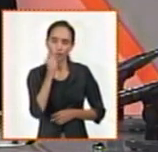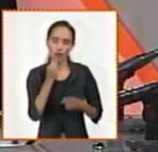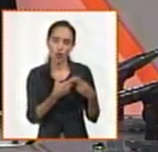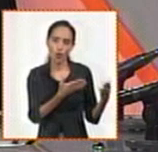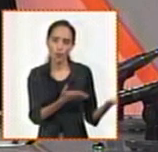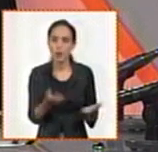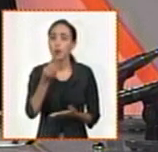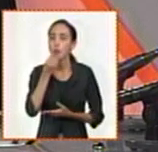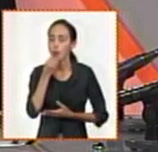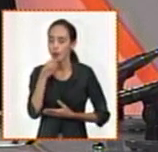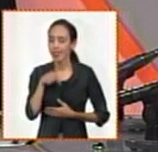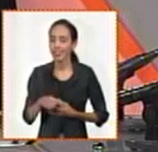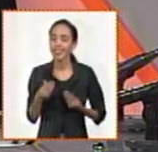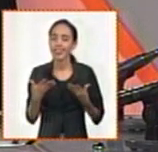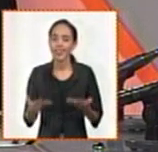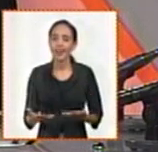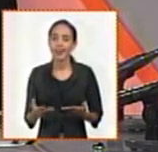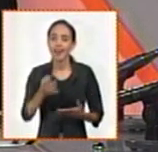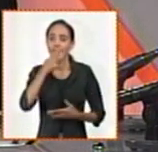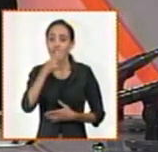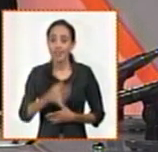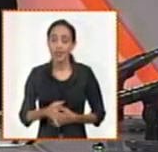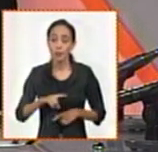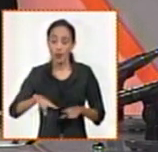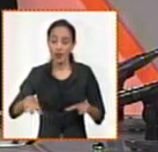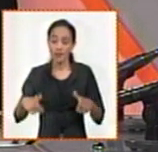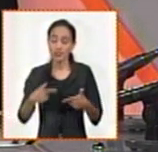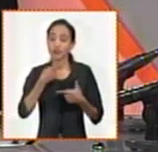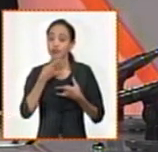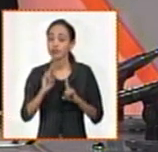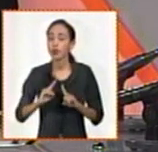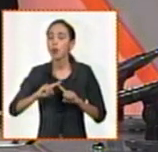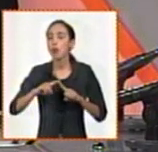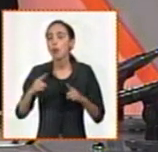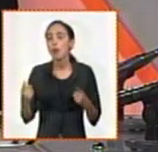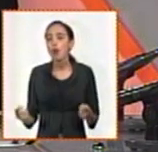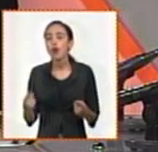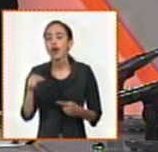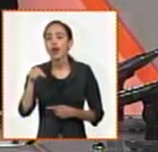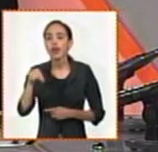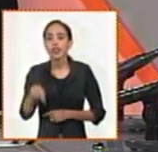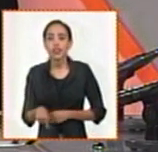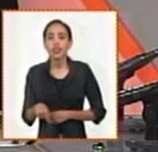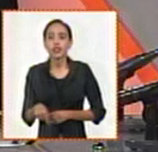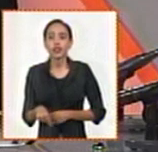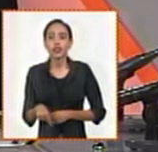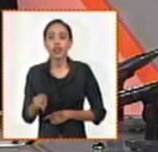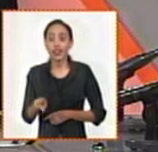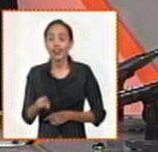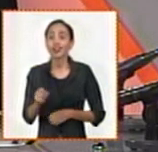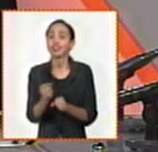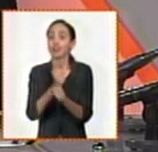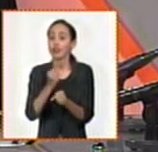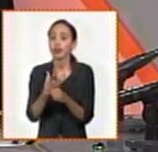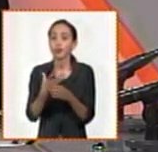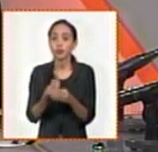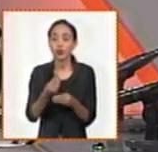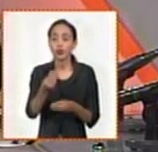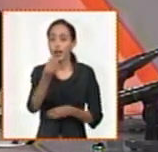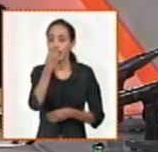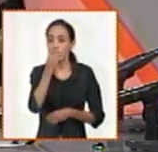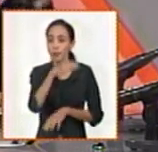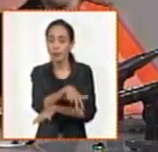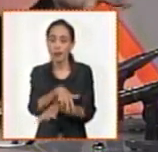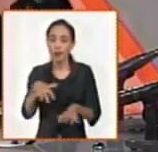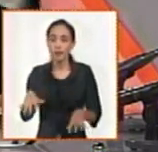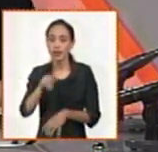puede dar a Fidel en el aniversario de su desaparición física, porque consagró sus últimas energías a buscar alimento para los animales